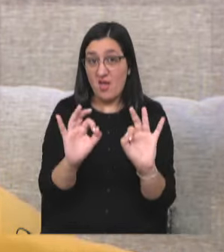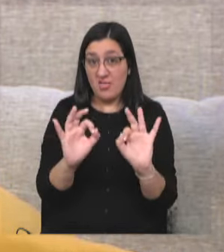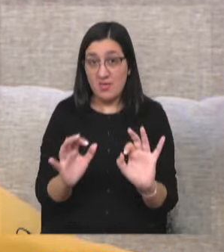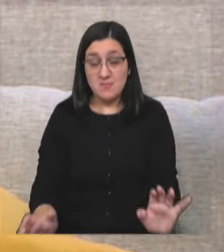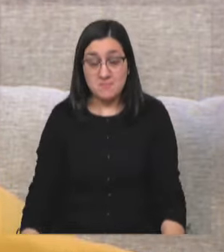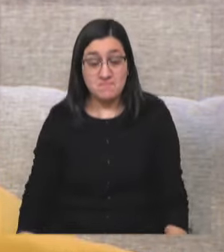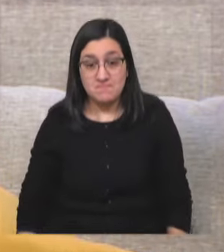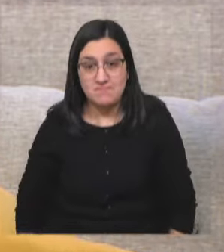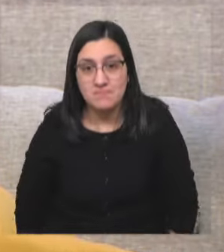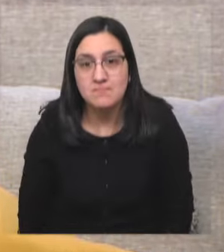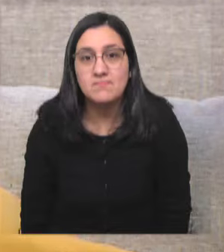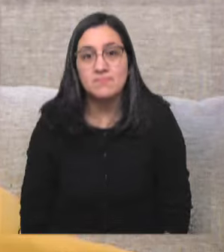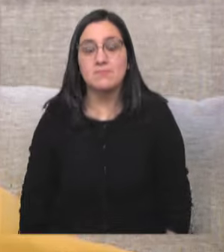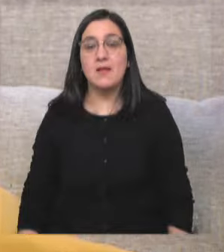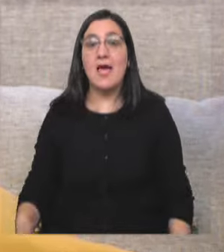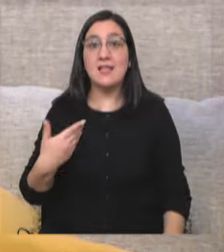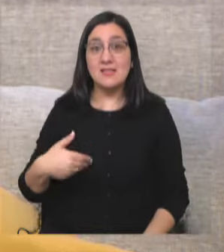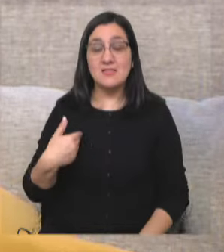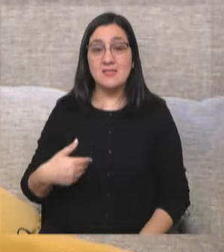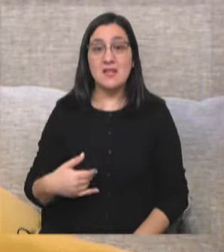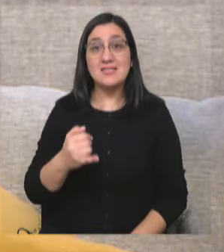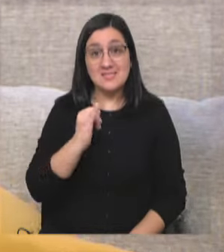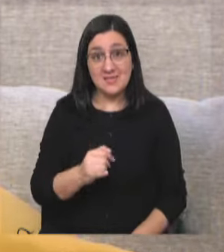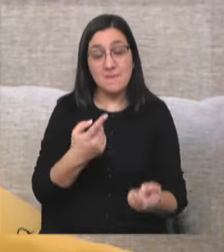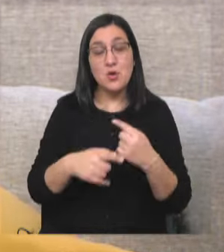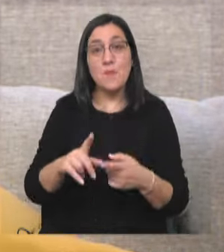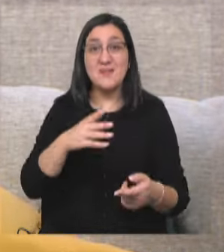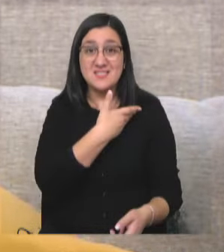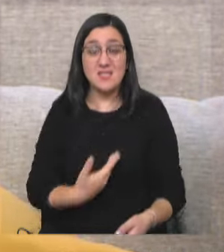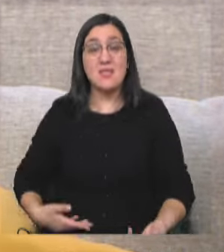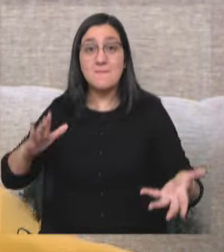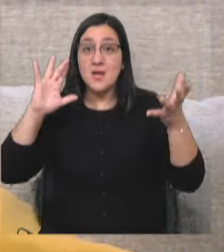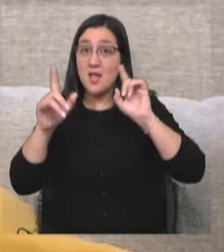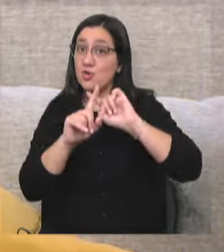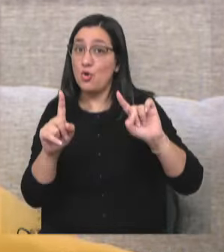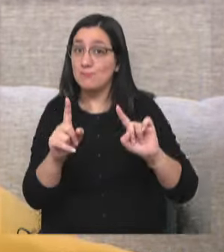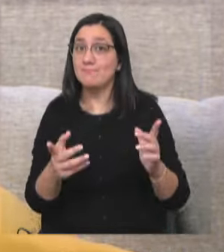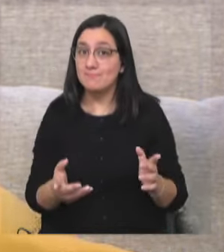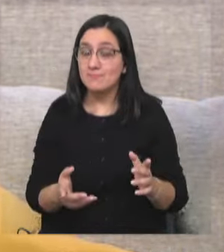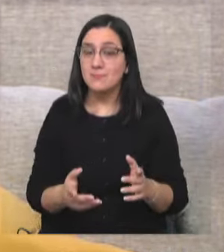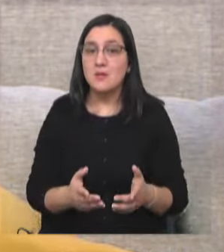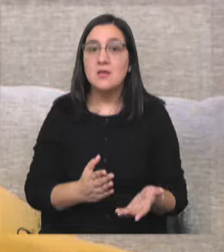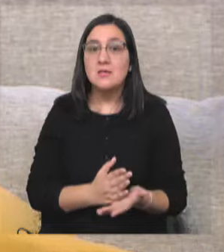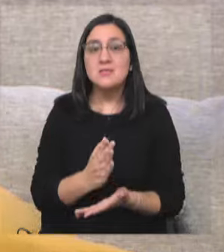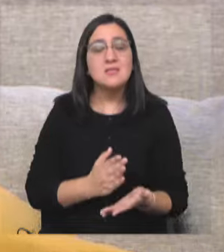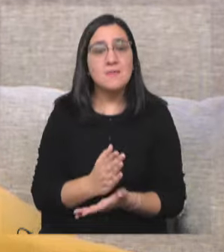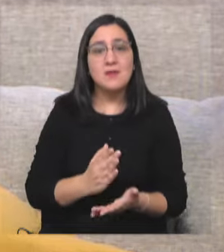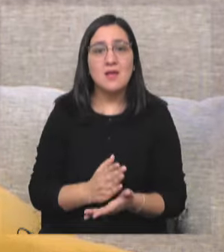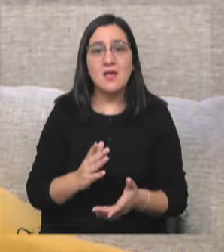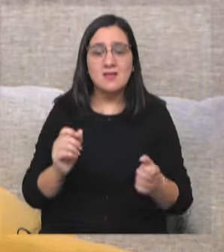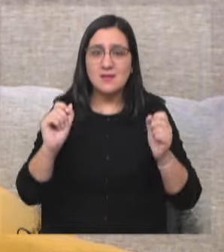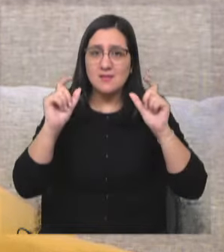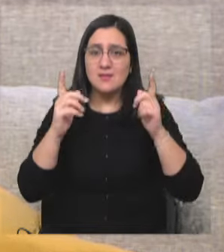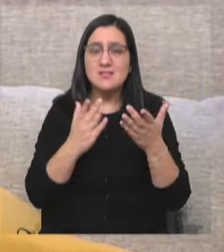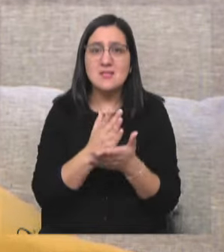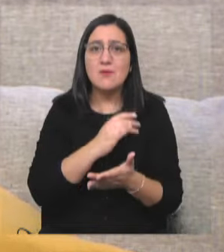condena a ese golpe de Estado, Argentina sí, Milei no, da como señales de que siempre hay que estar atento y siempre hay que